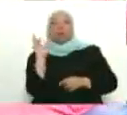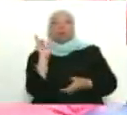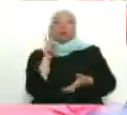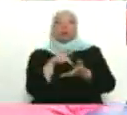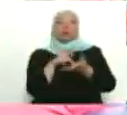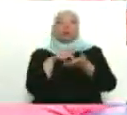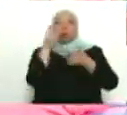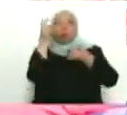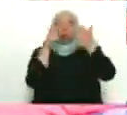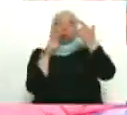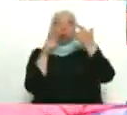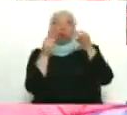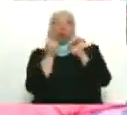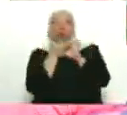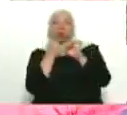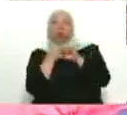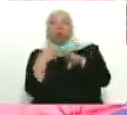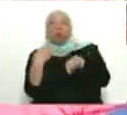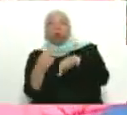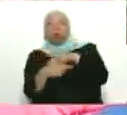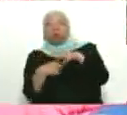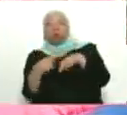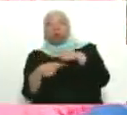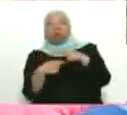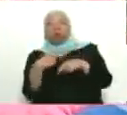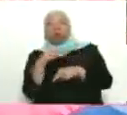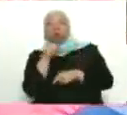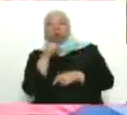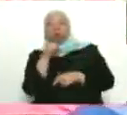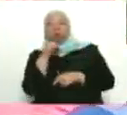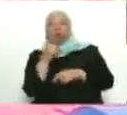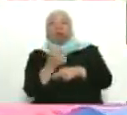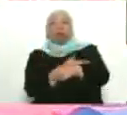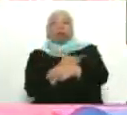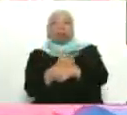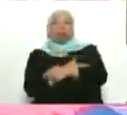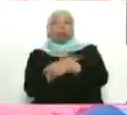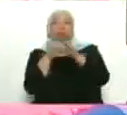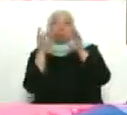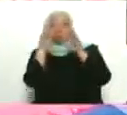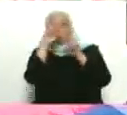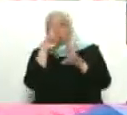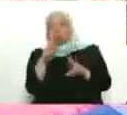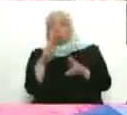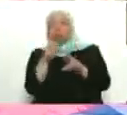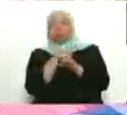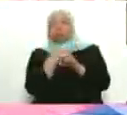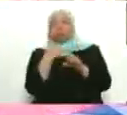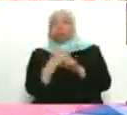con chavismo puro, con revolución pura. Con hermanos y hermanas que se respeten, que se quieran.